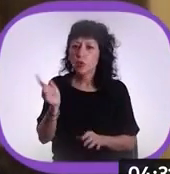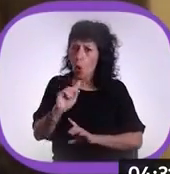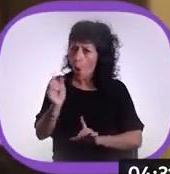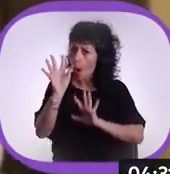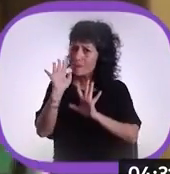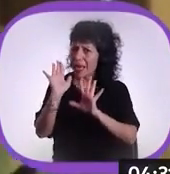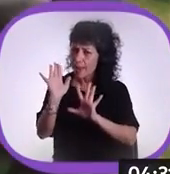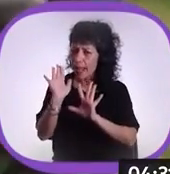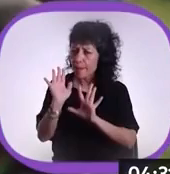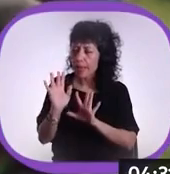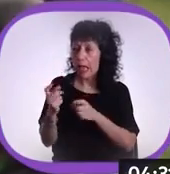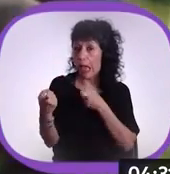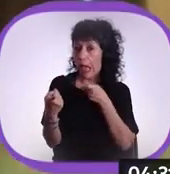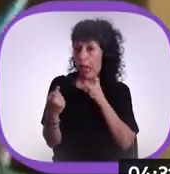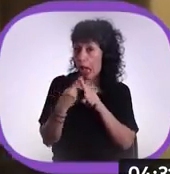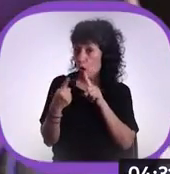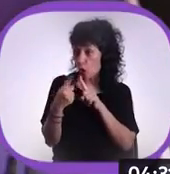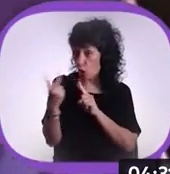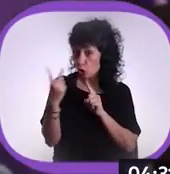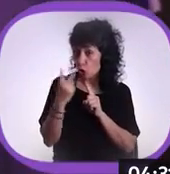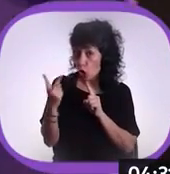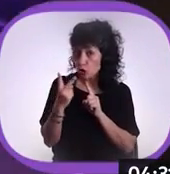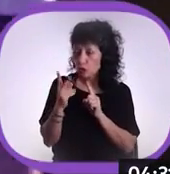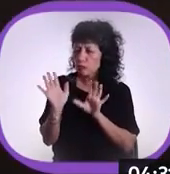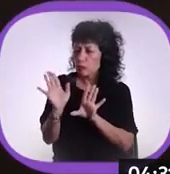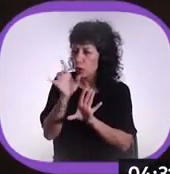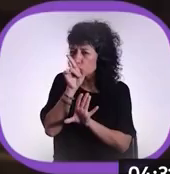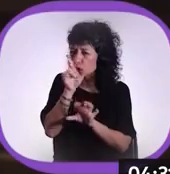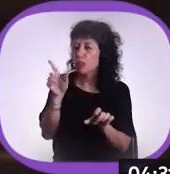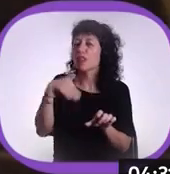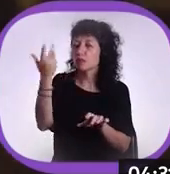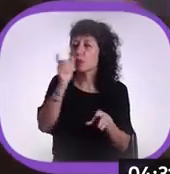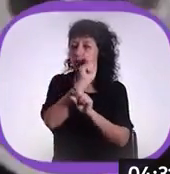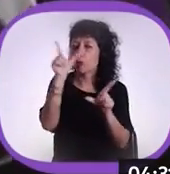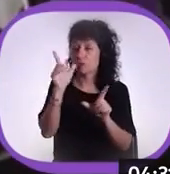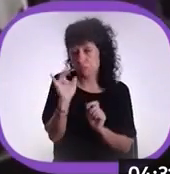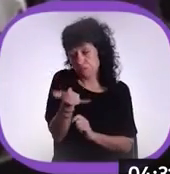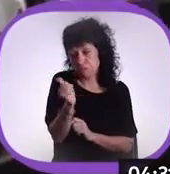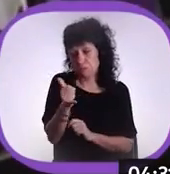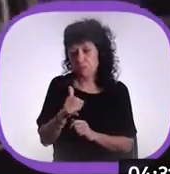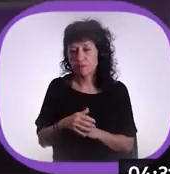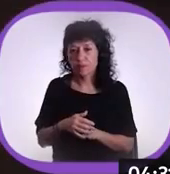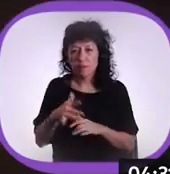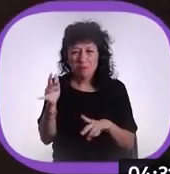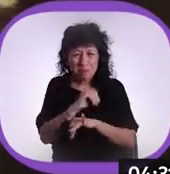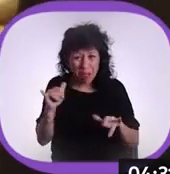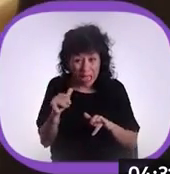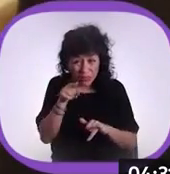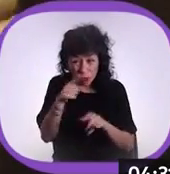que nuestro pacto de paz sea sorpresa? Claro. ¡Paz! ¡Con una